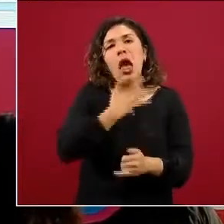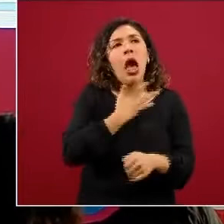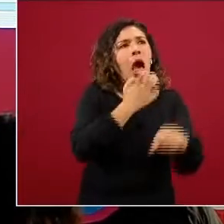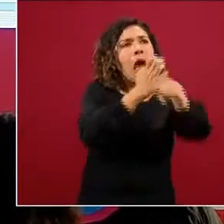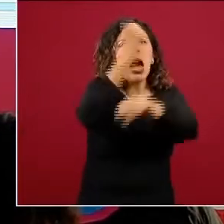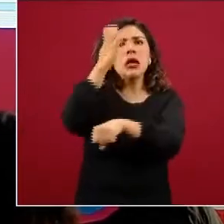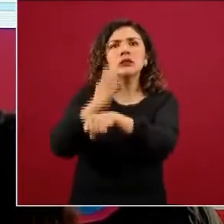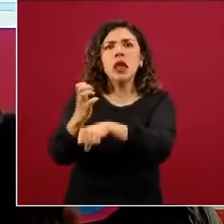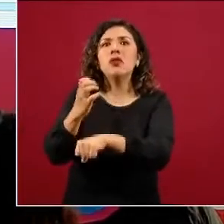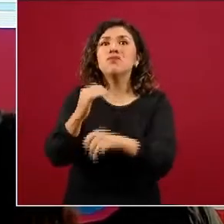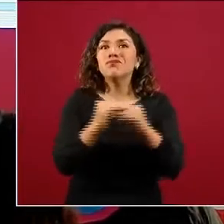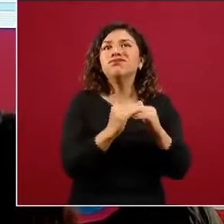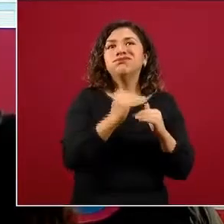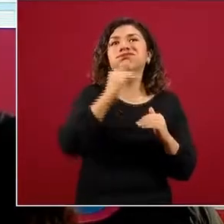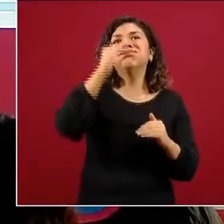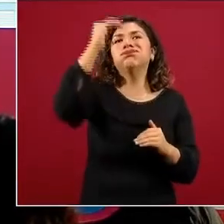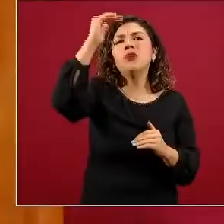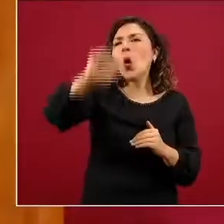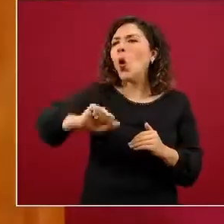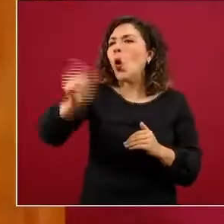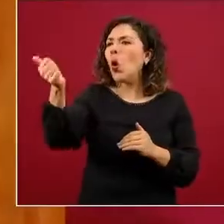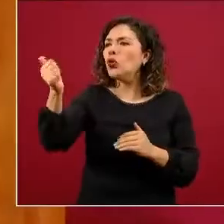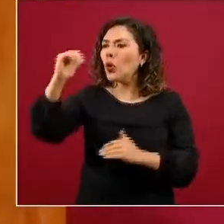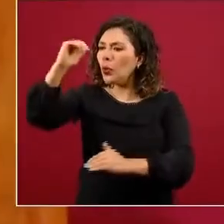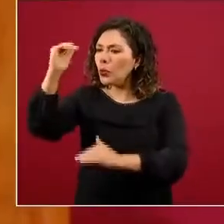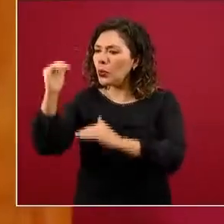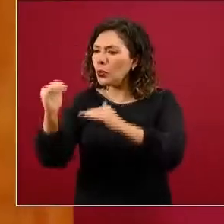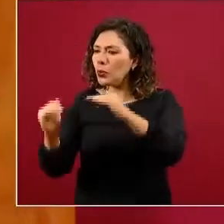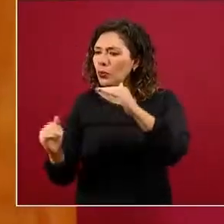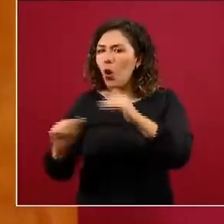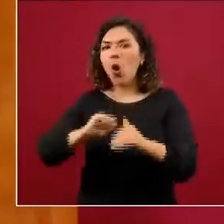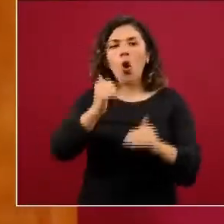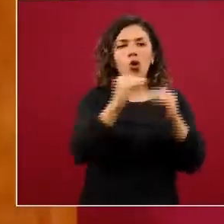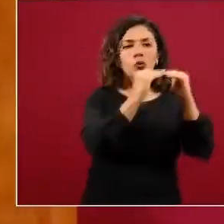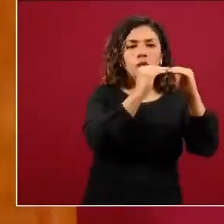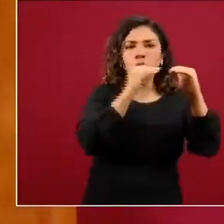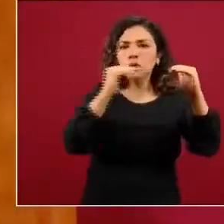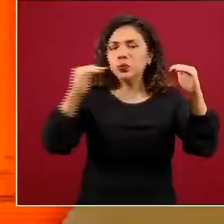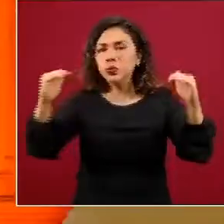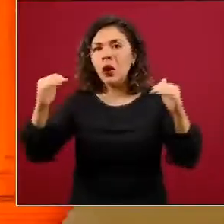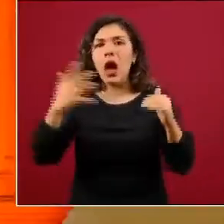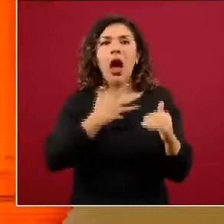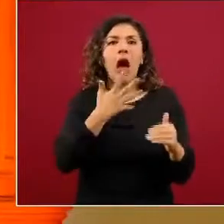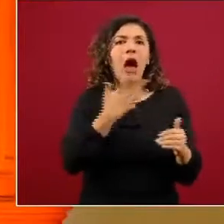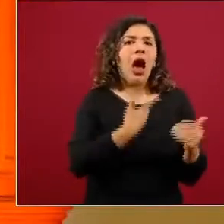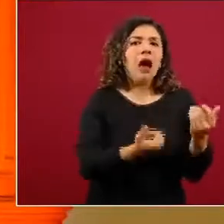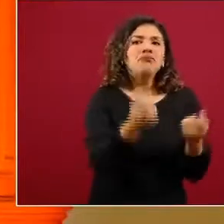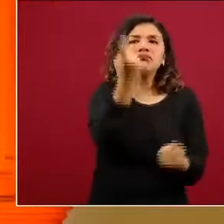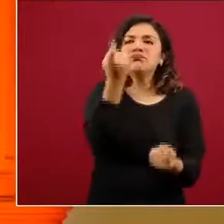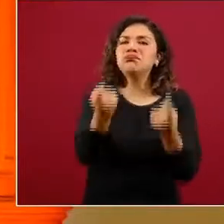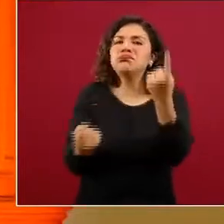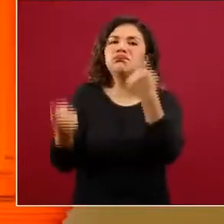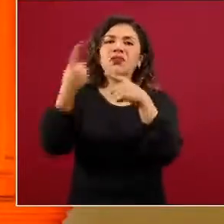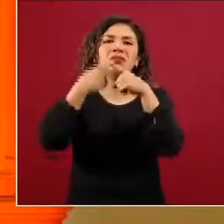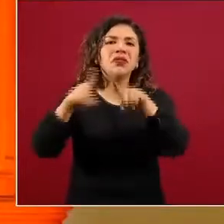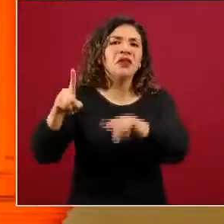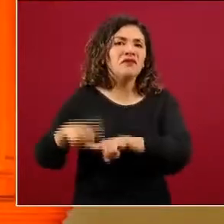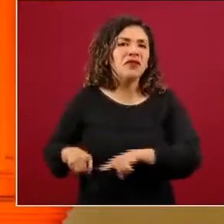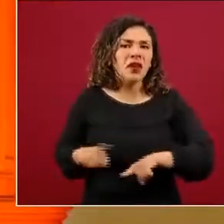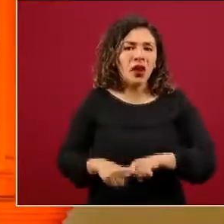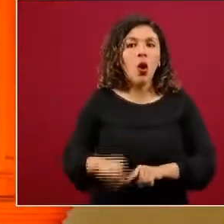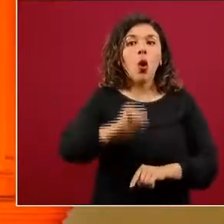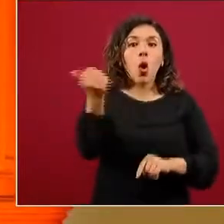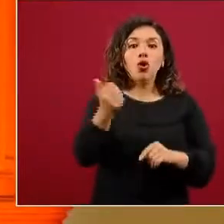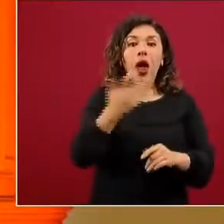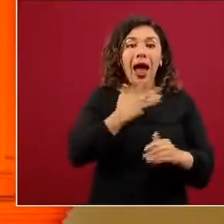entidades federativas que van a la alza, hay entidades federativas que están en una meseta, hay entidades federativas que ya bajaron, hay entidades federativas